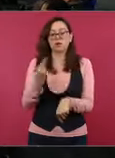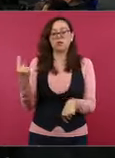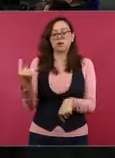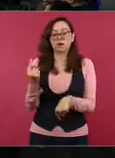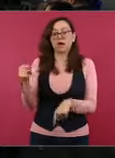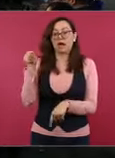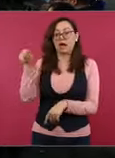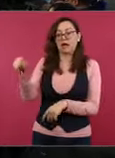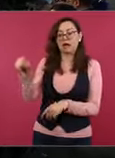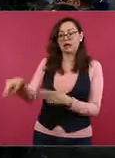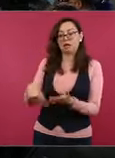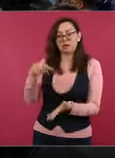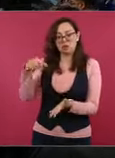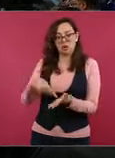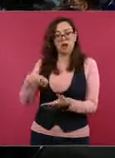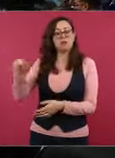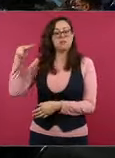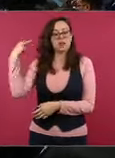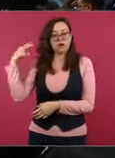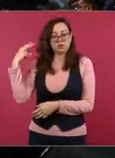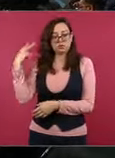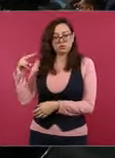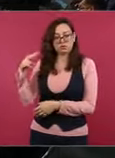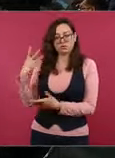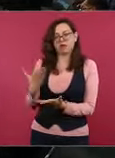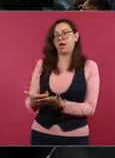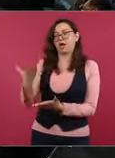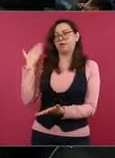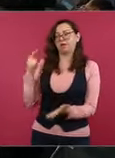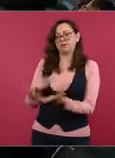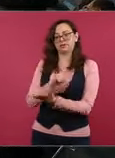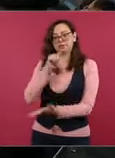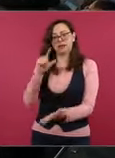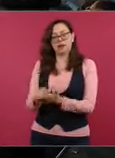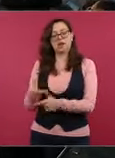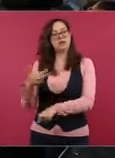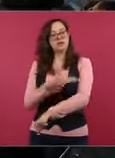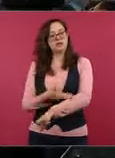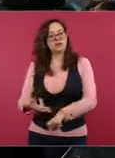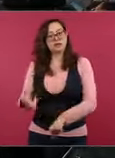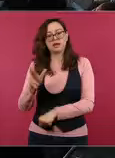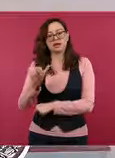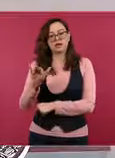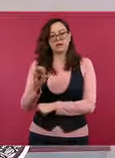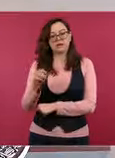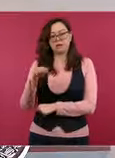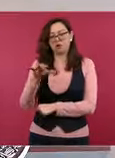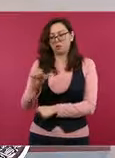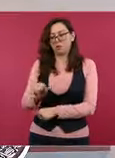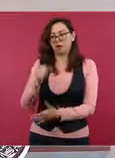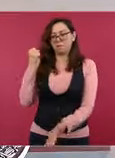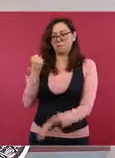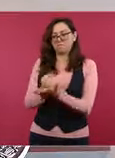expidieron en Veracruz las leyes de reforma, y